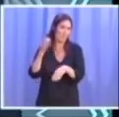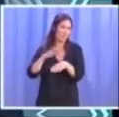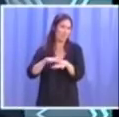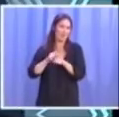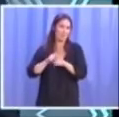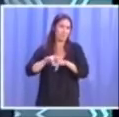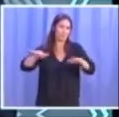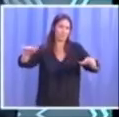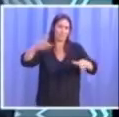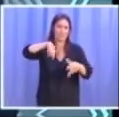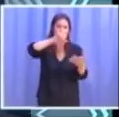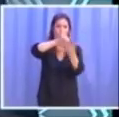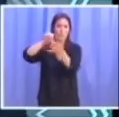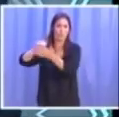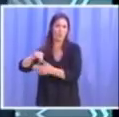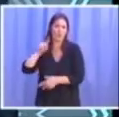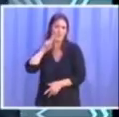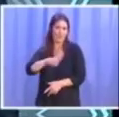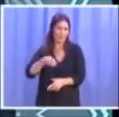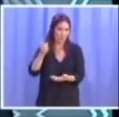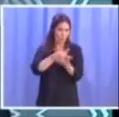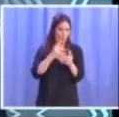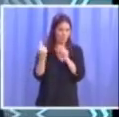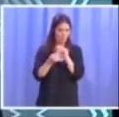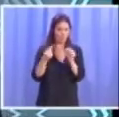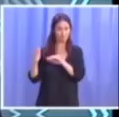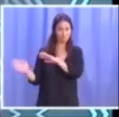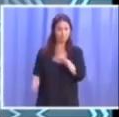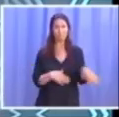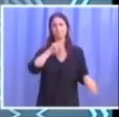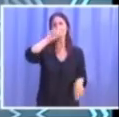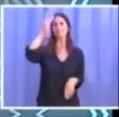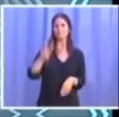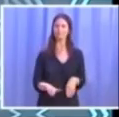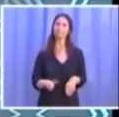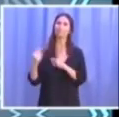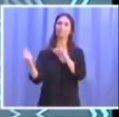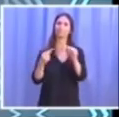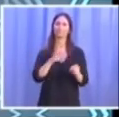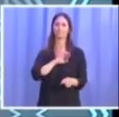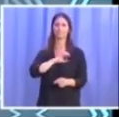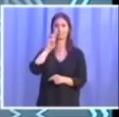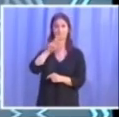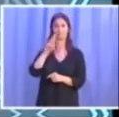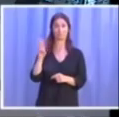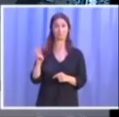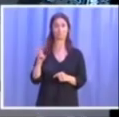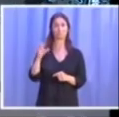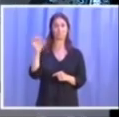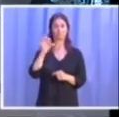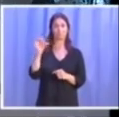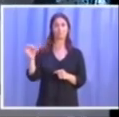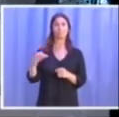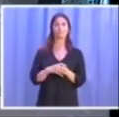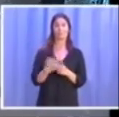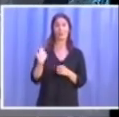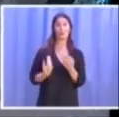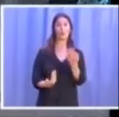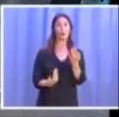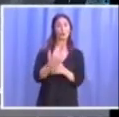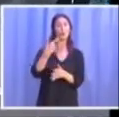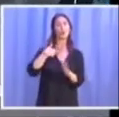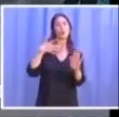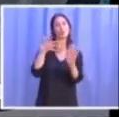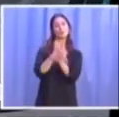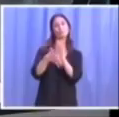los ciudadanos lo más posible. Segundo turno. Señor Pérez, comenzamos. Sí, ciertamente el otro día yo terminaba mi